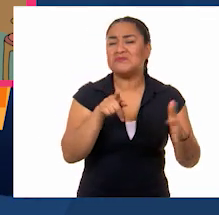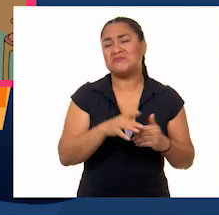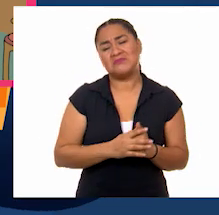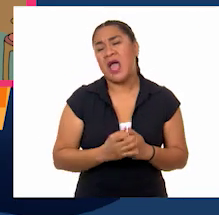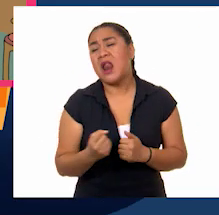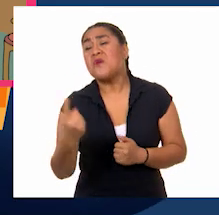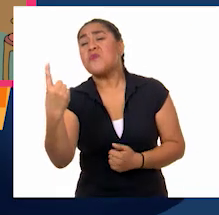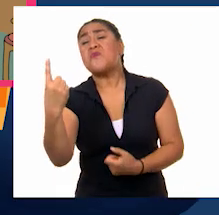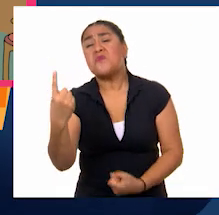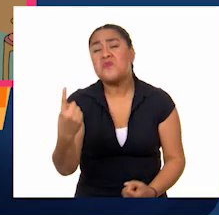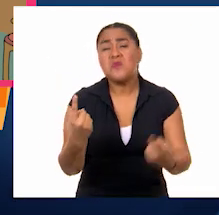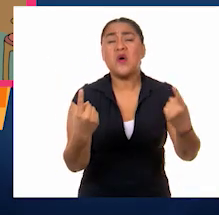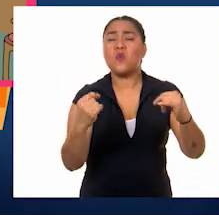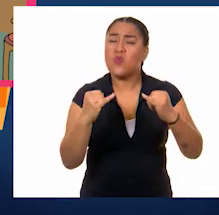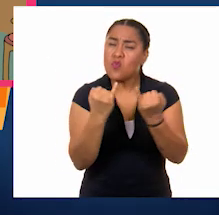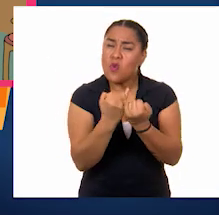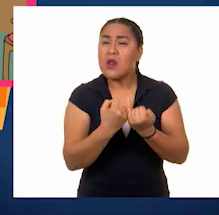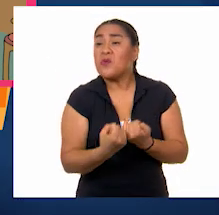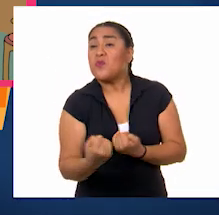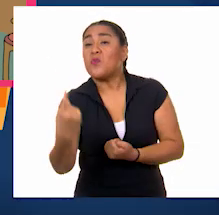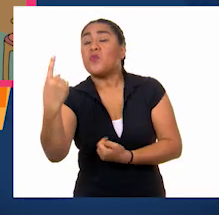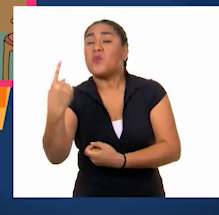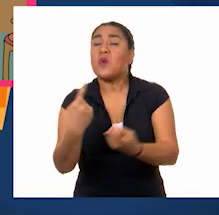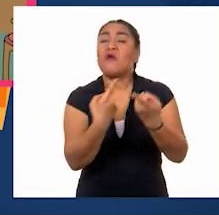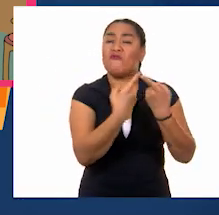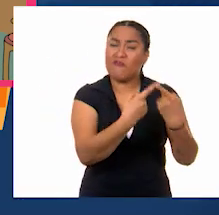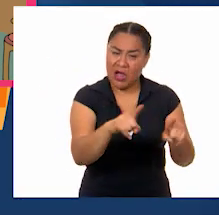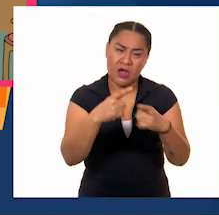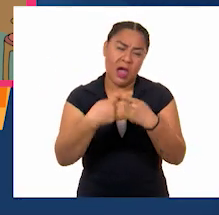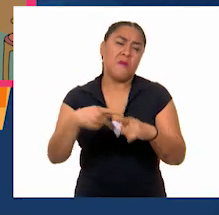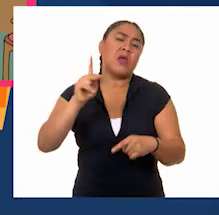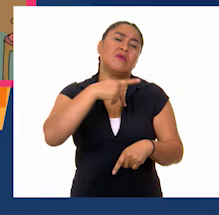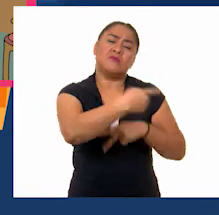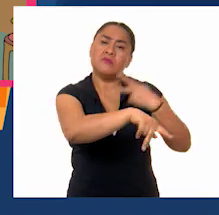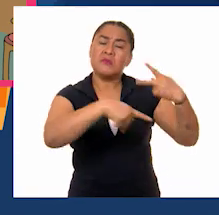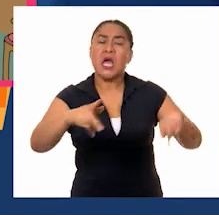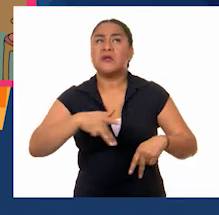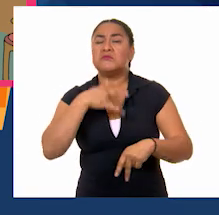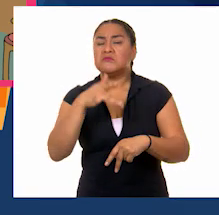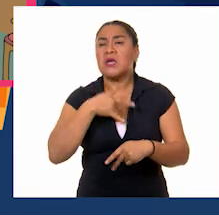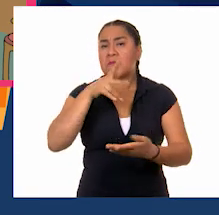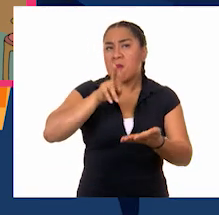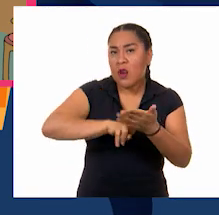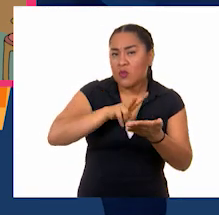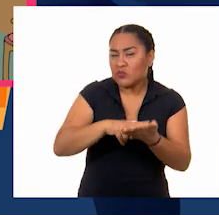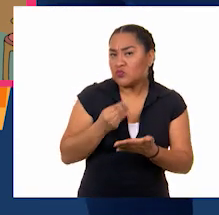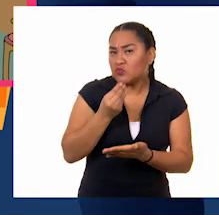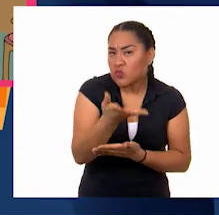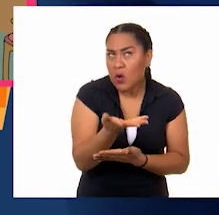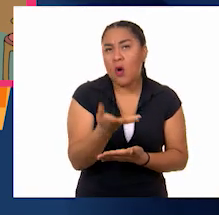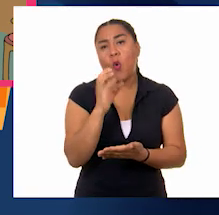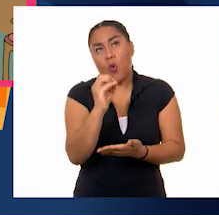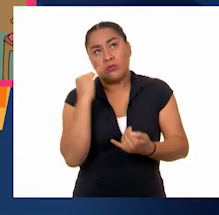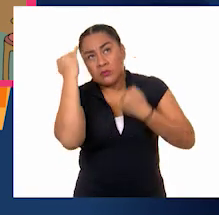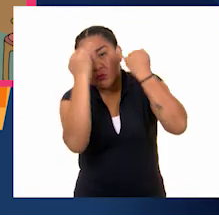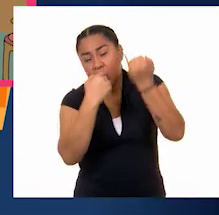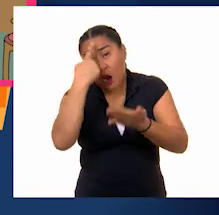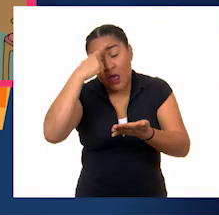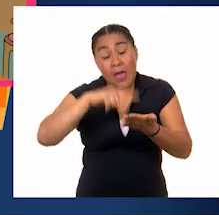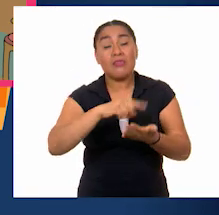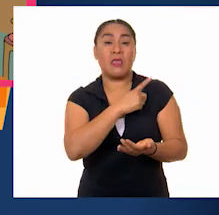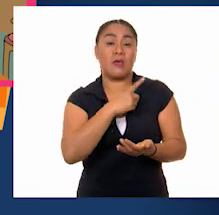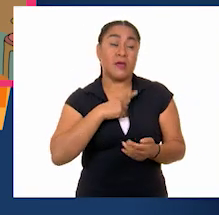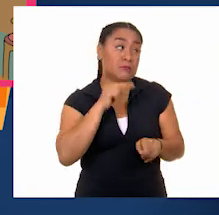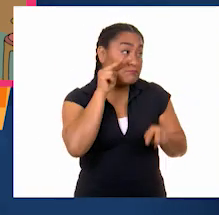parecidas, otras son muy diferentes, pero todas expresan valores, creencias que son importantes y que debemos comprender y